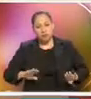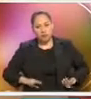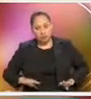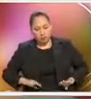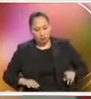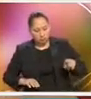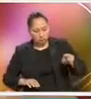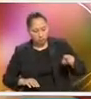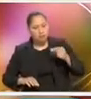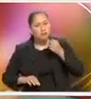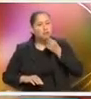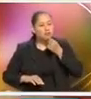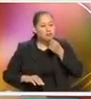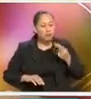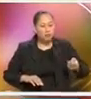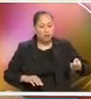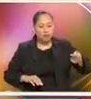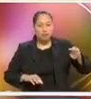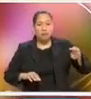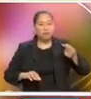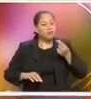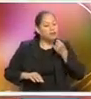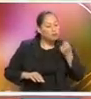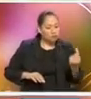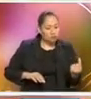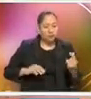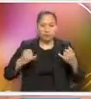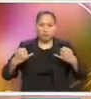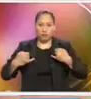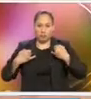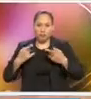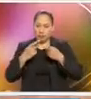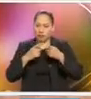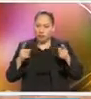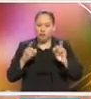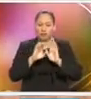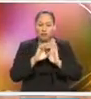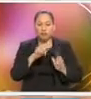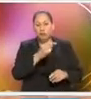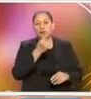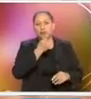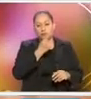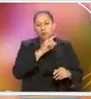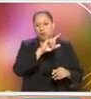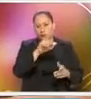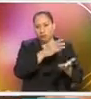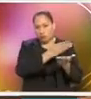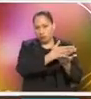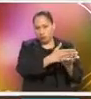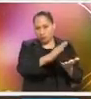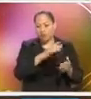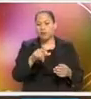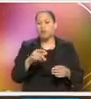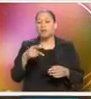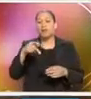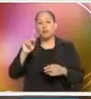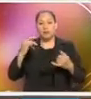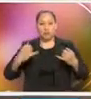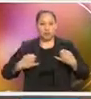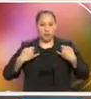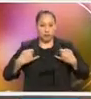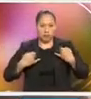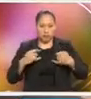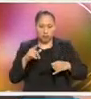niños a los adolescentes en bullying son diferentes, ¿no? Sí. En los niños, bueno, en otra ocasión hablaremos de los niños, pero en los adolescentes, ¿no?,